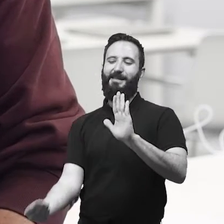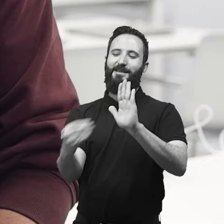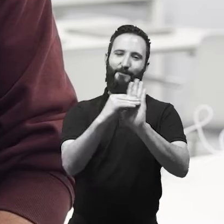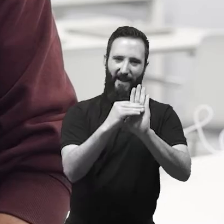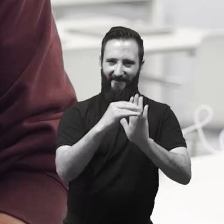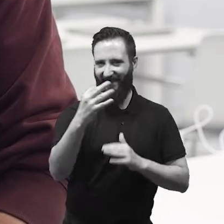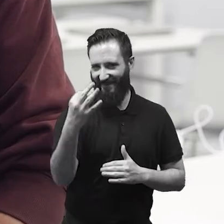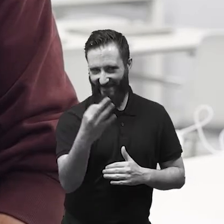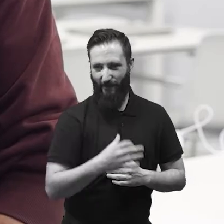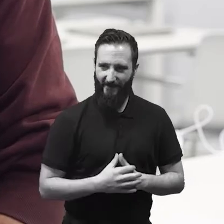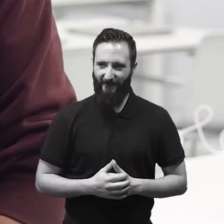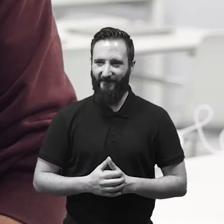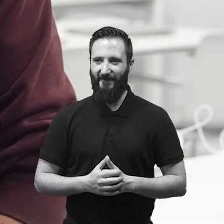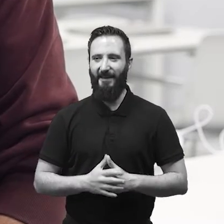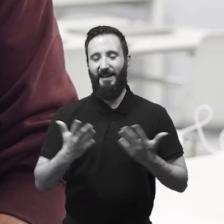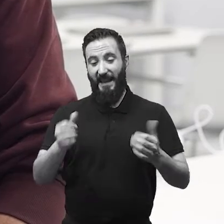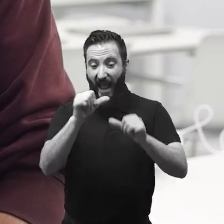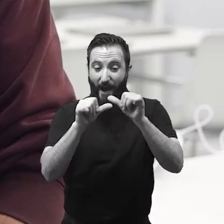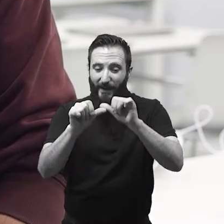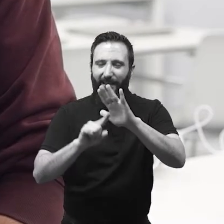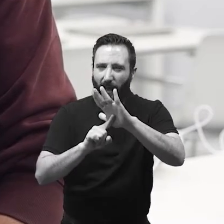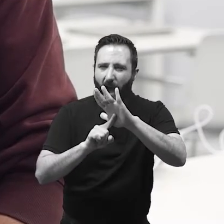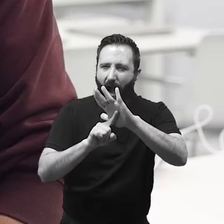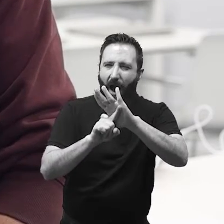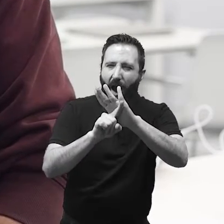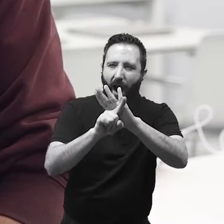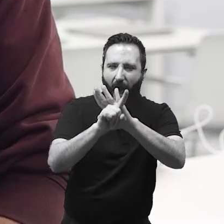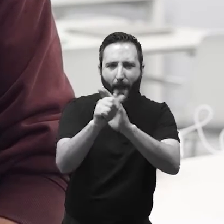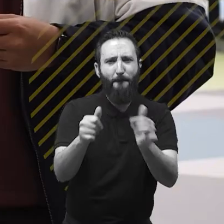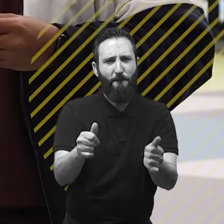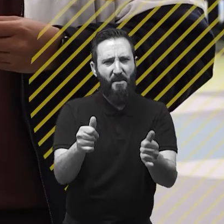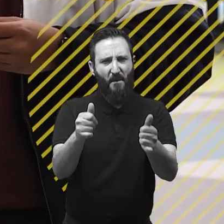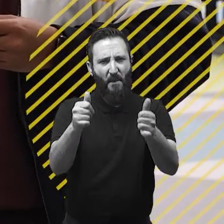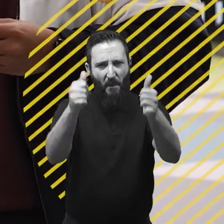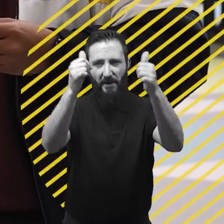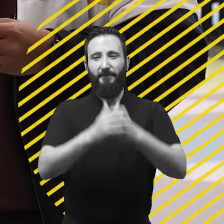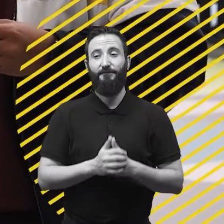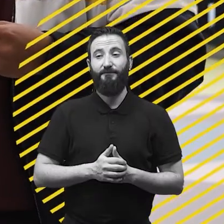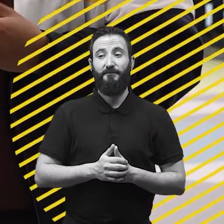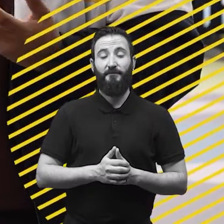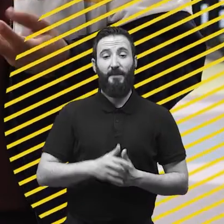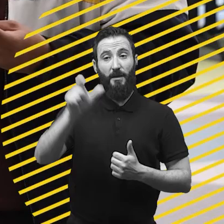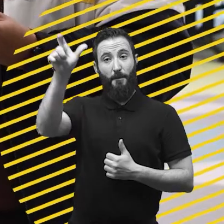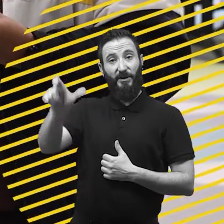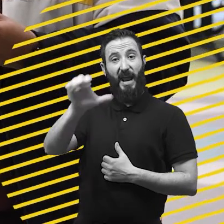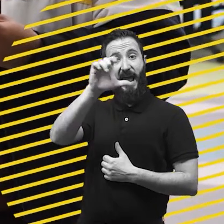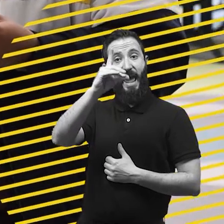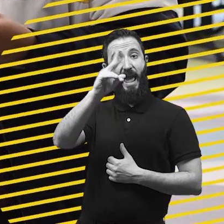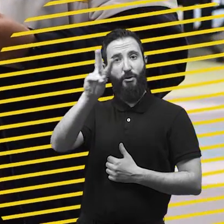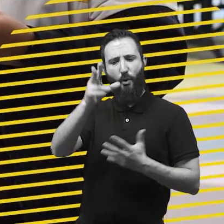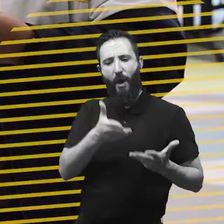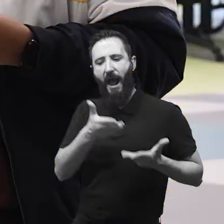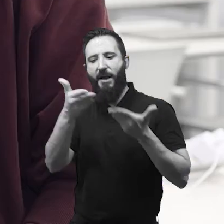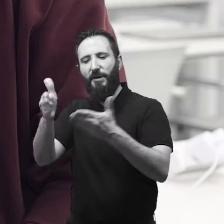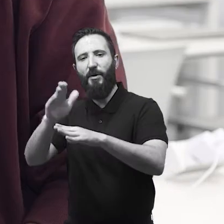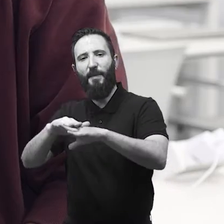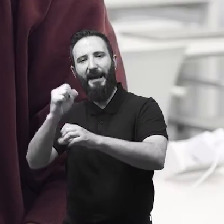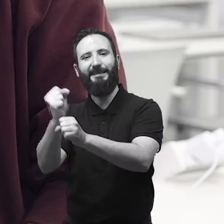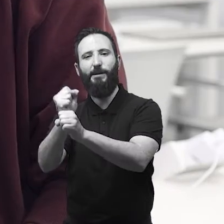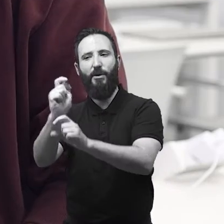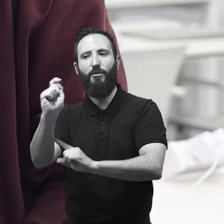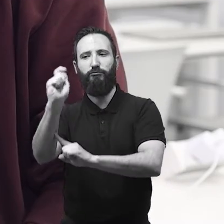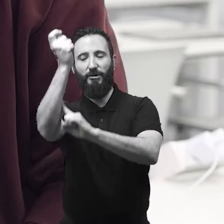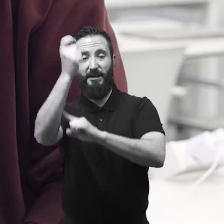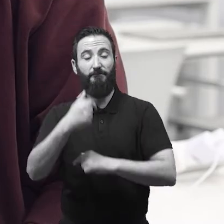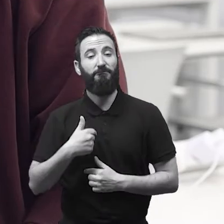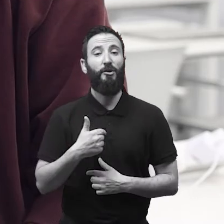pone en mi experiencia, puede avanzar un poco más. Ayudamos a personas como Edu a conseguir un empleo. Y